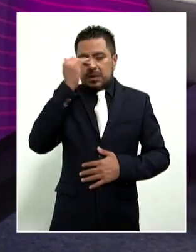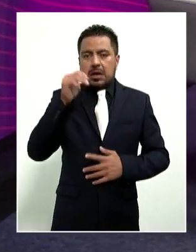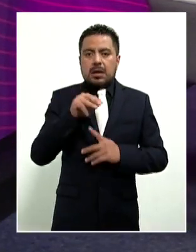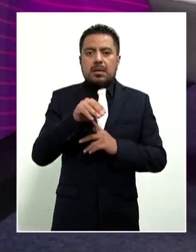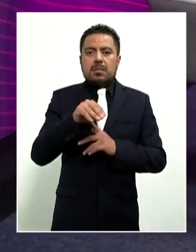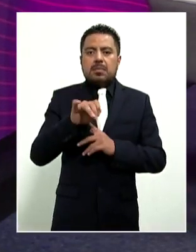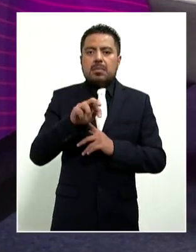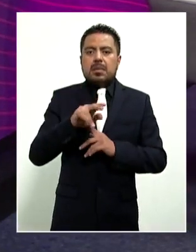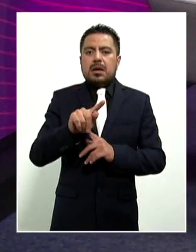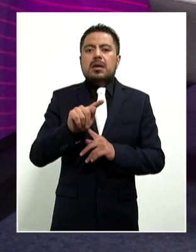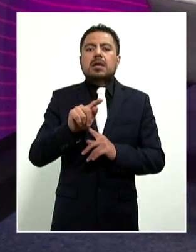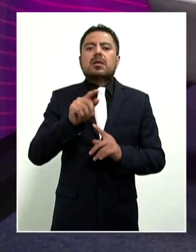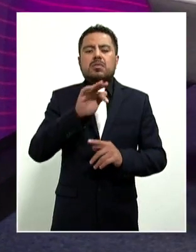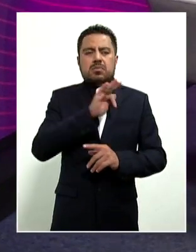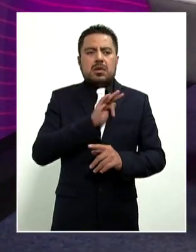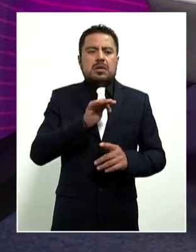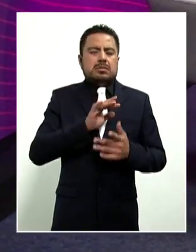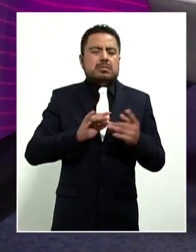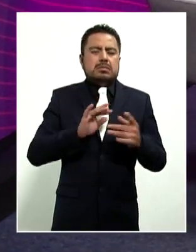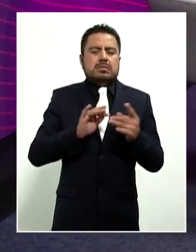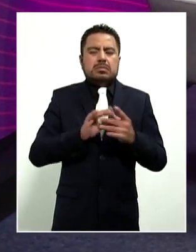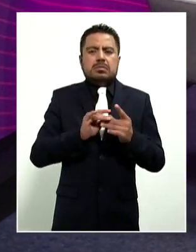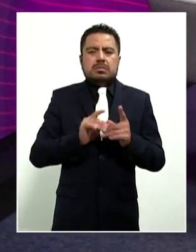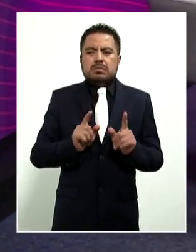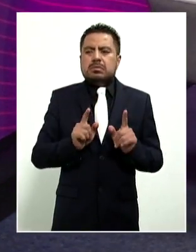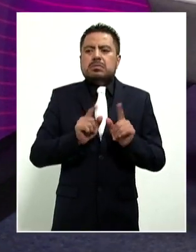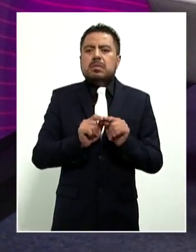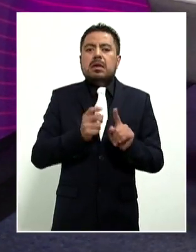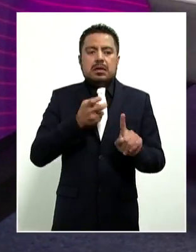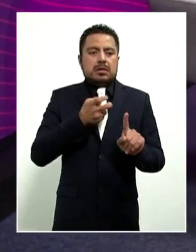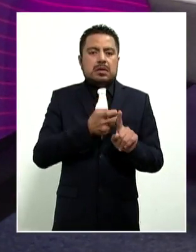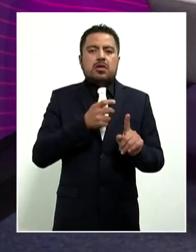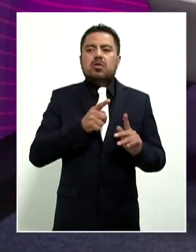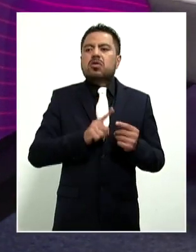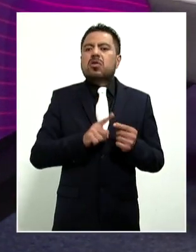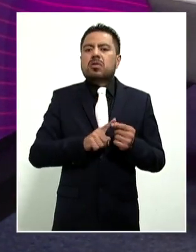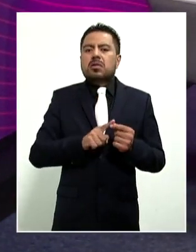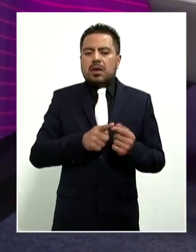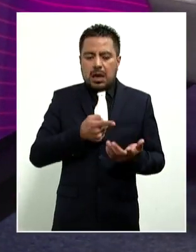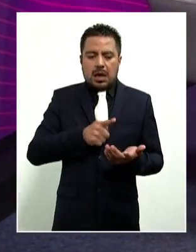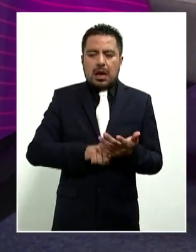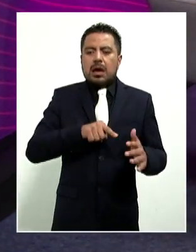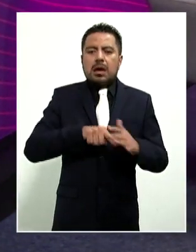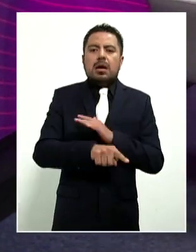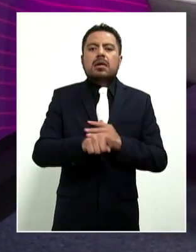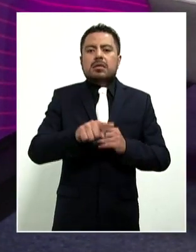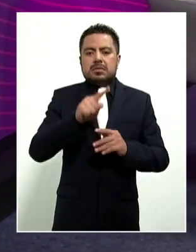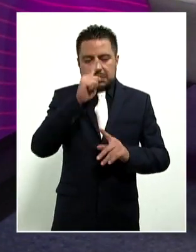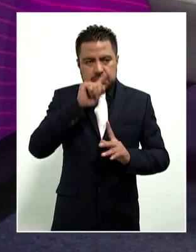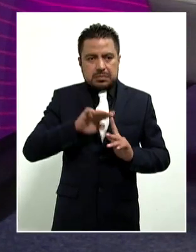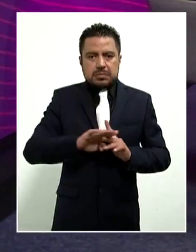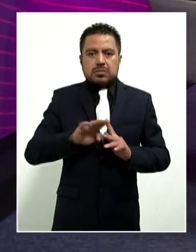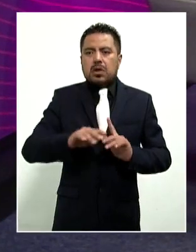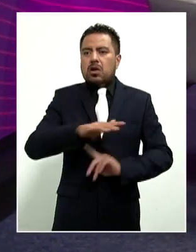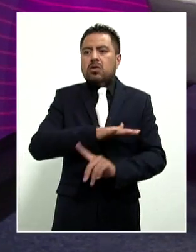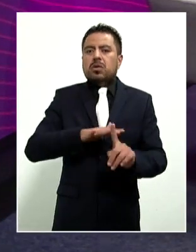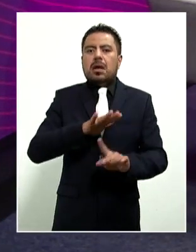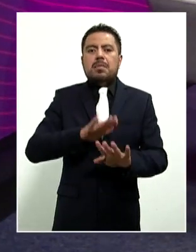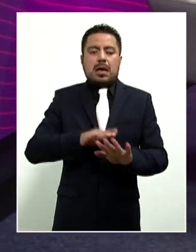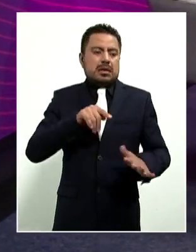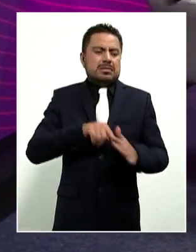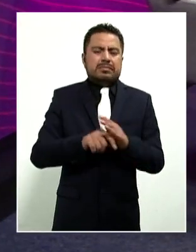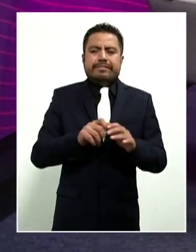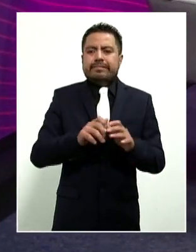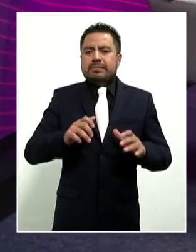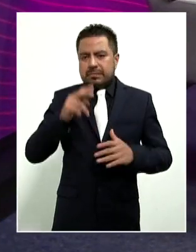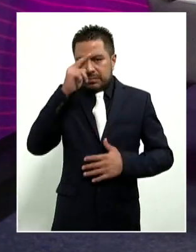puedas empezar un poco a contarnos esta parte, dónde entran los refugiados en este contexto más amplio de